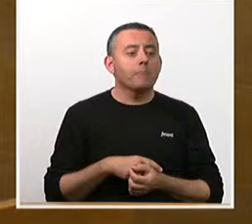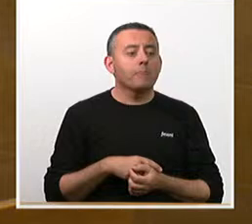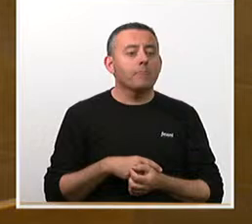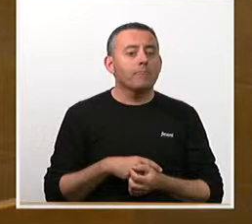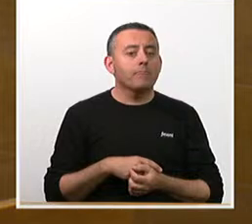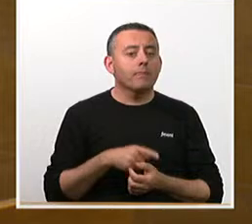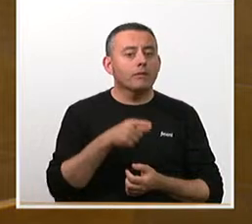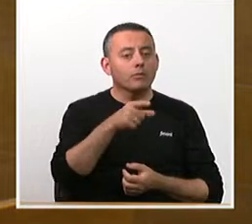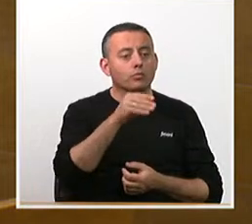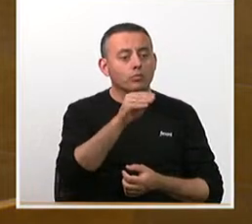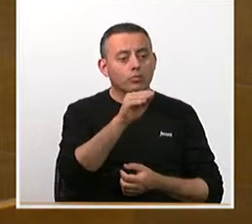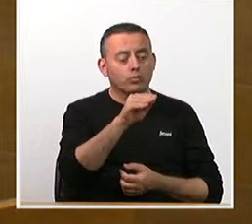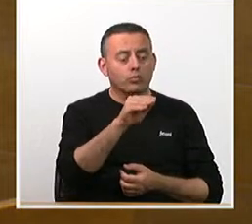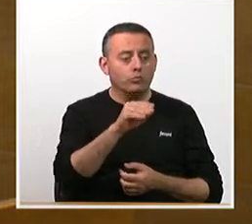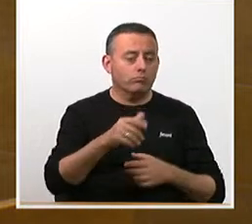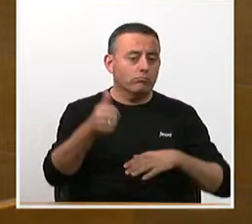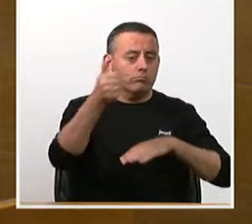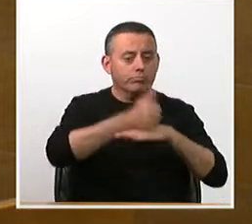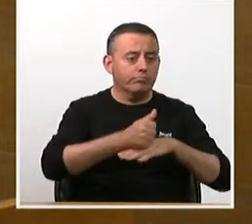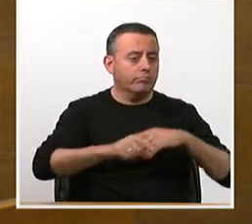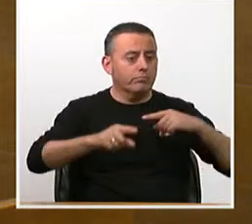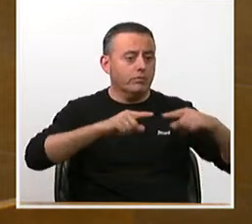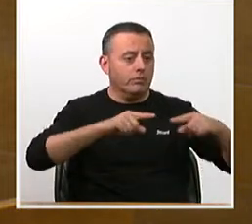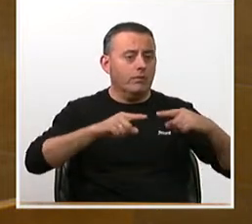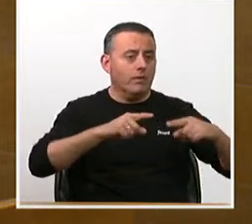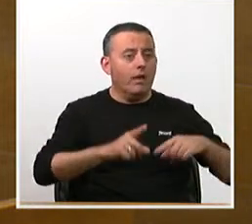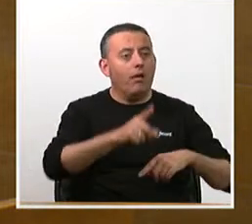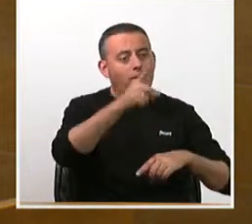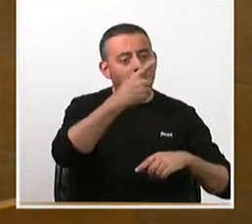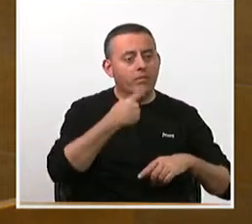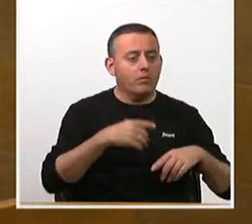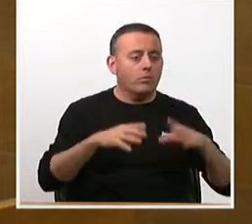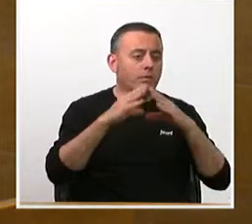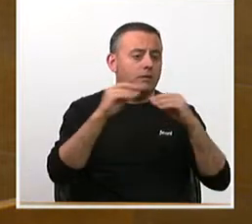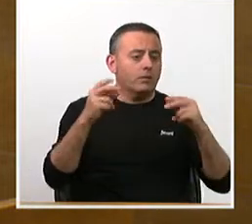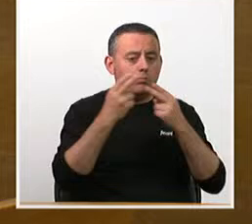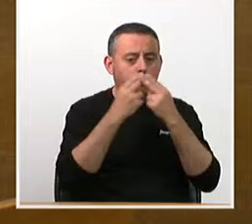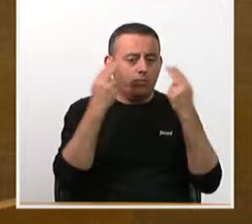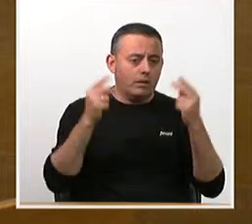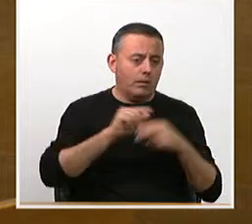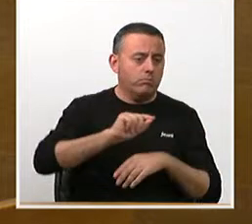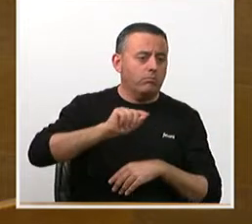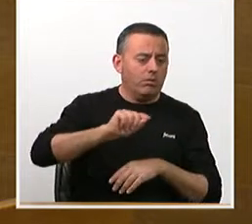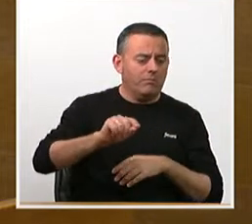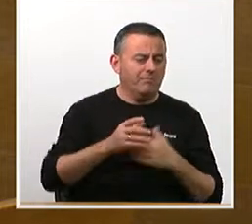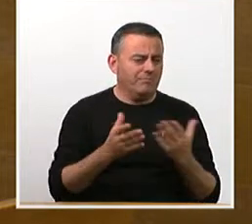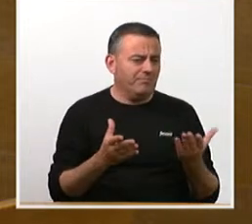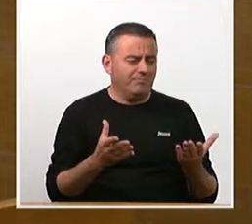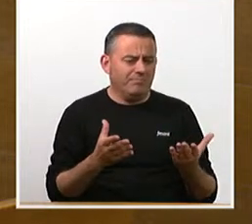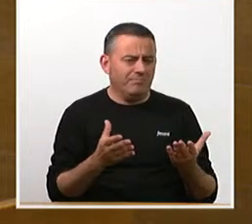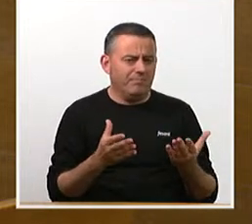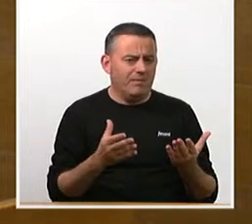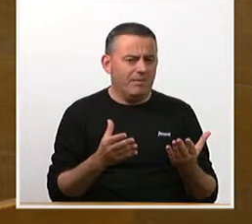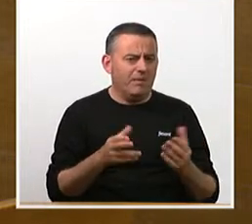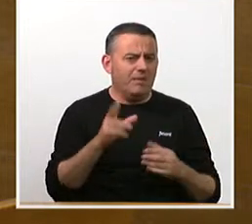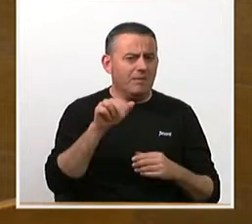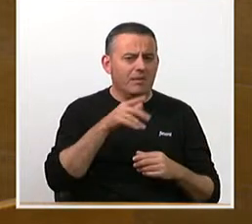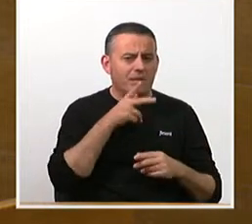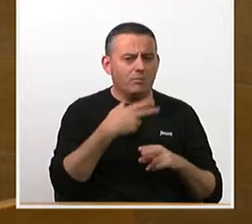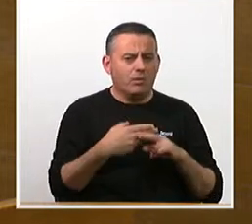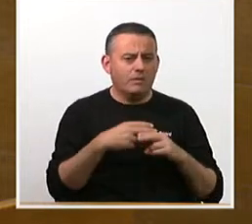dir el cu social deers de la bar polí